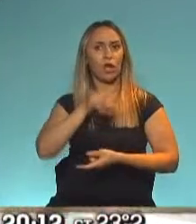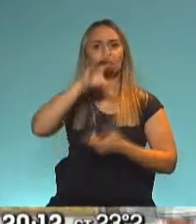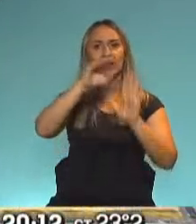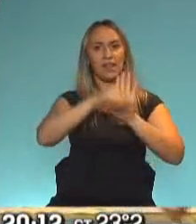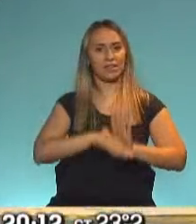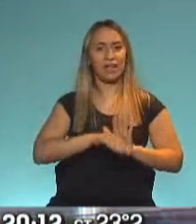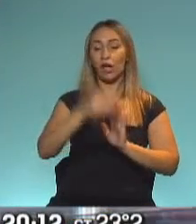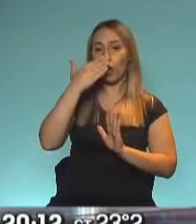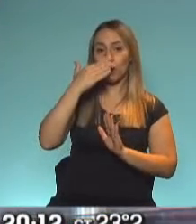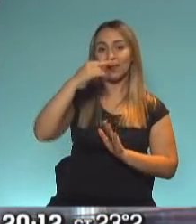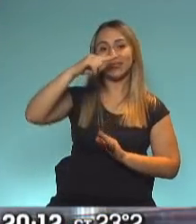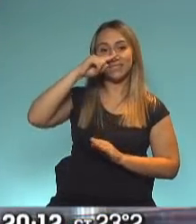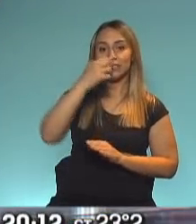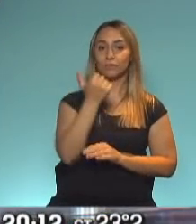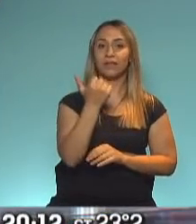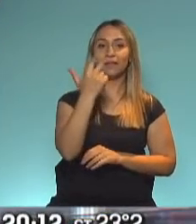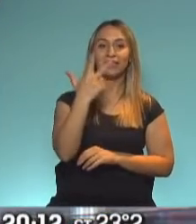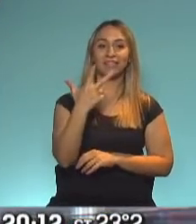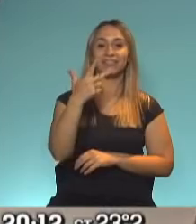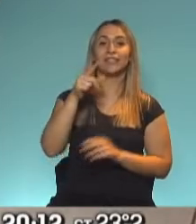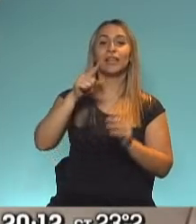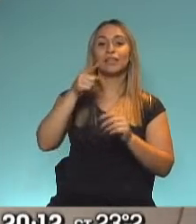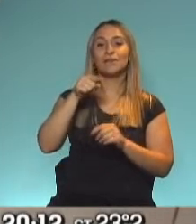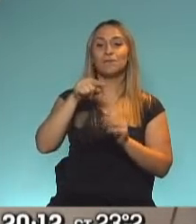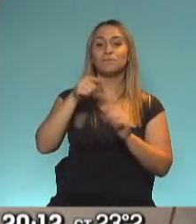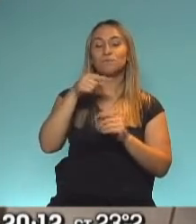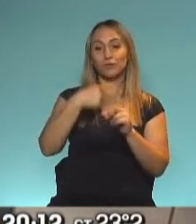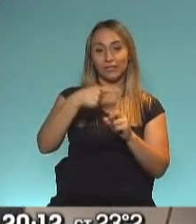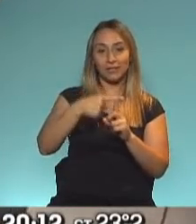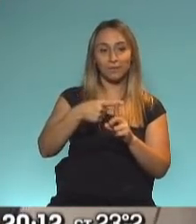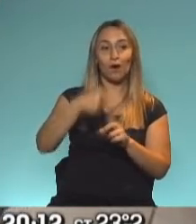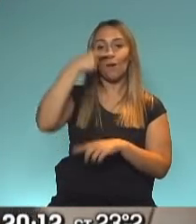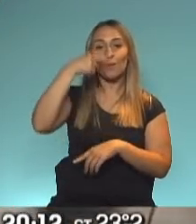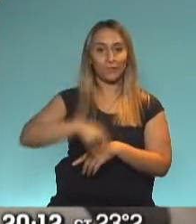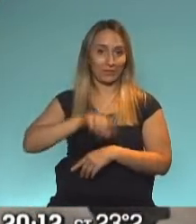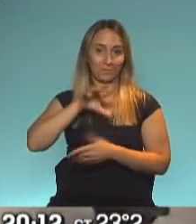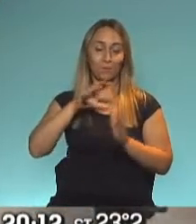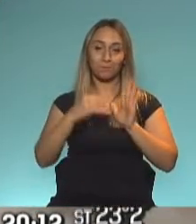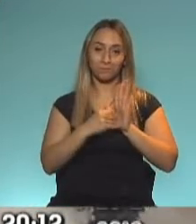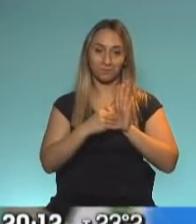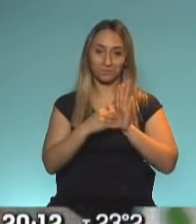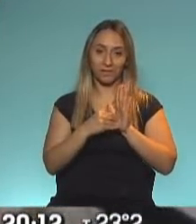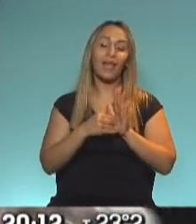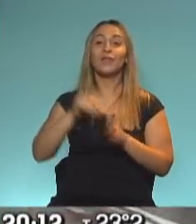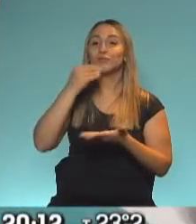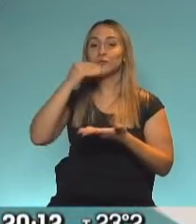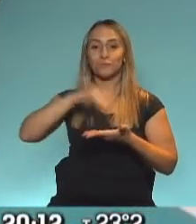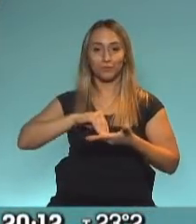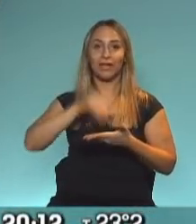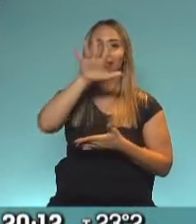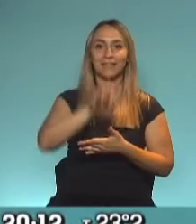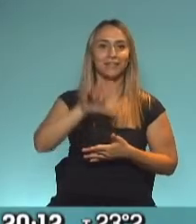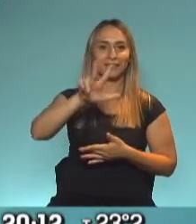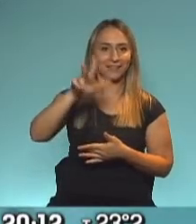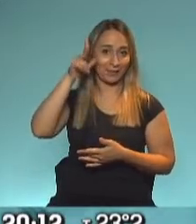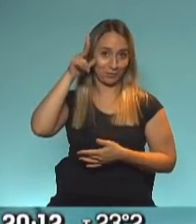lista. Córdoba, 763 casos positivos, arrojó el último reporte. En tanto, la provincia de Chubut, 538.